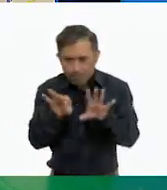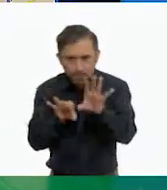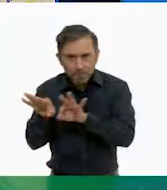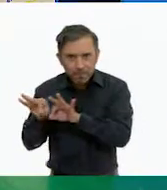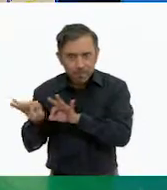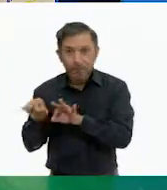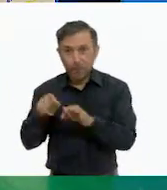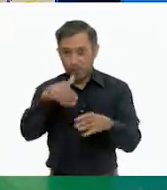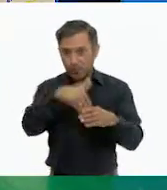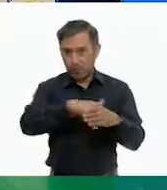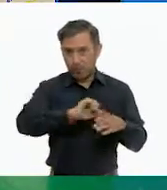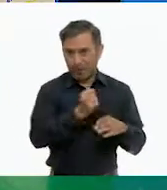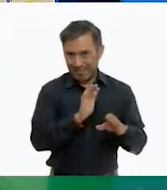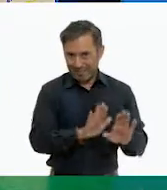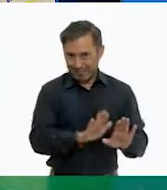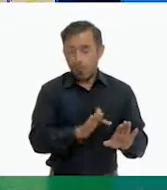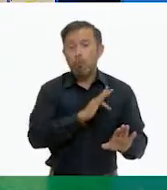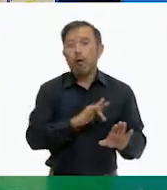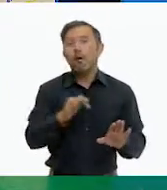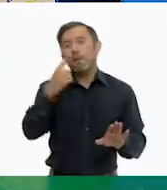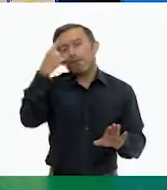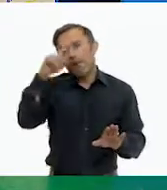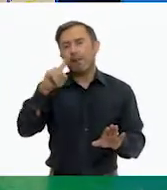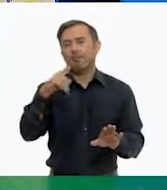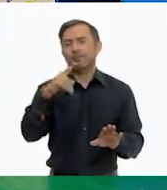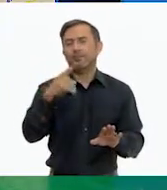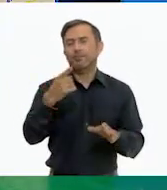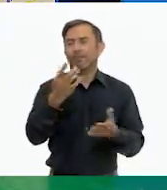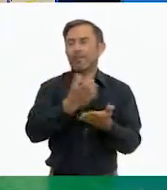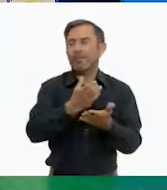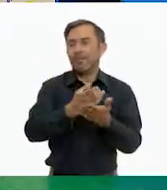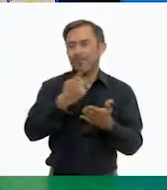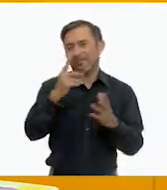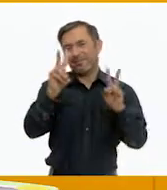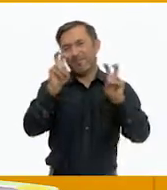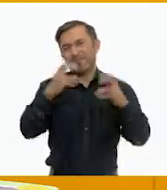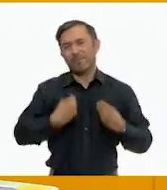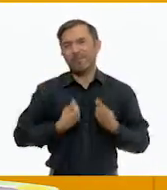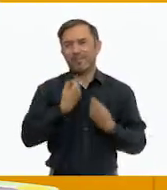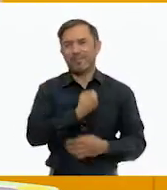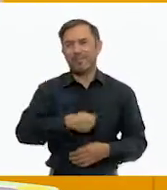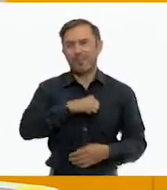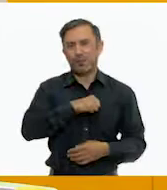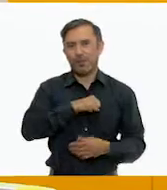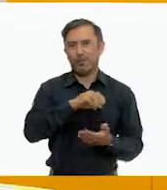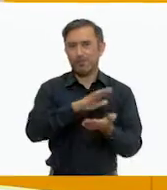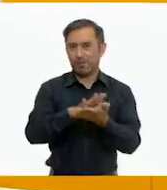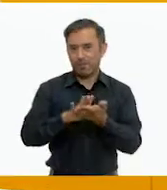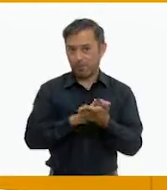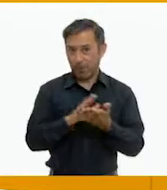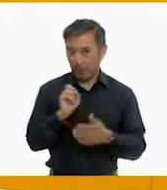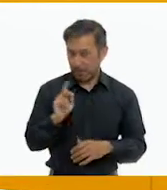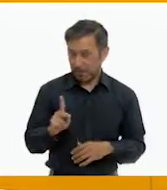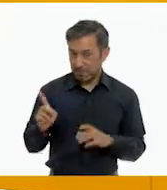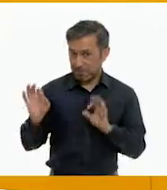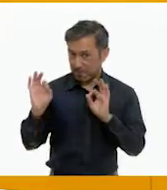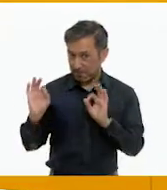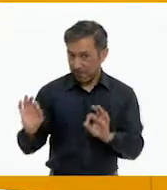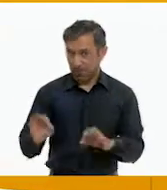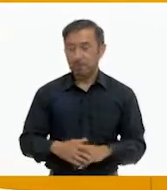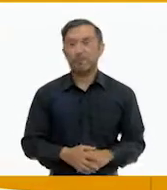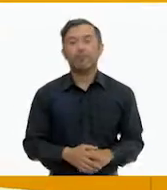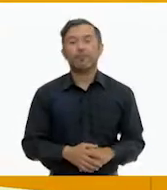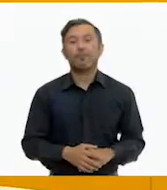tu diario de vida saludable. Perfecto. Entonces, vamos a estar